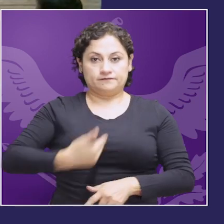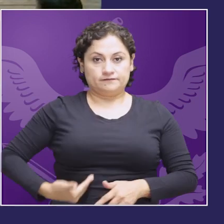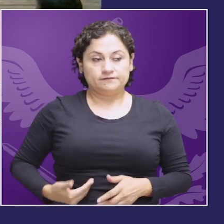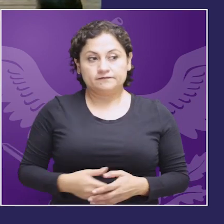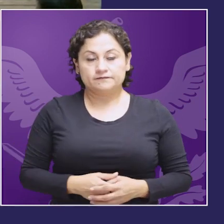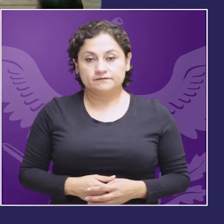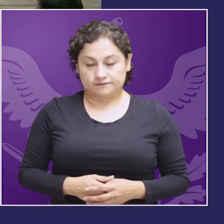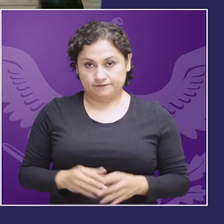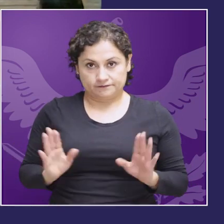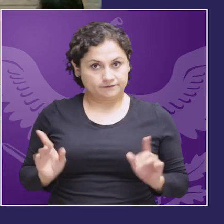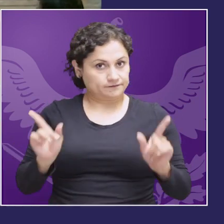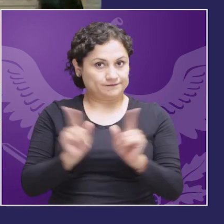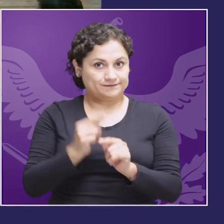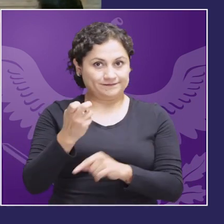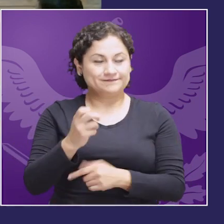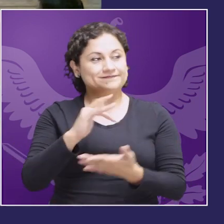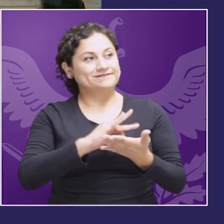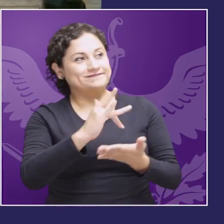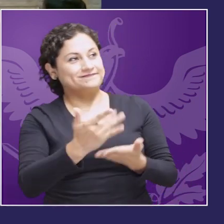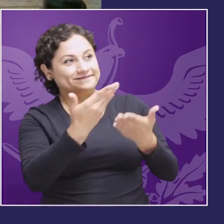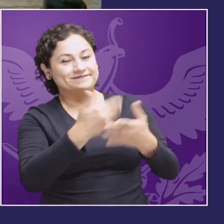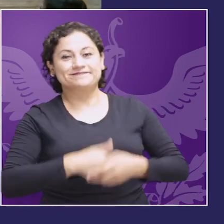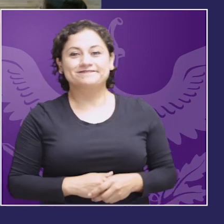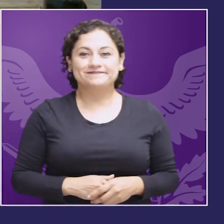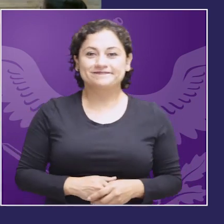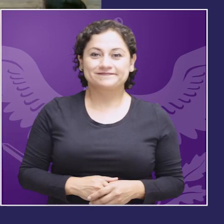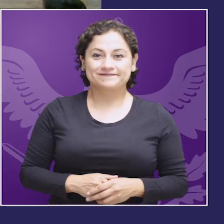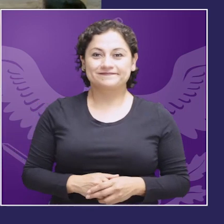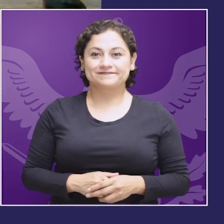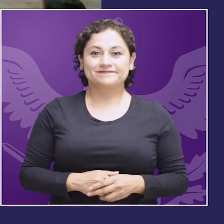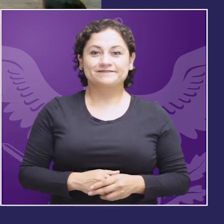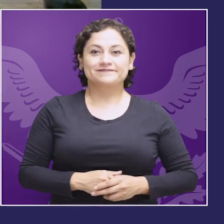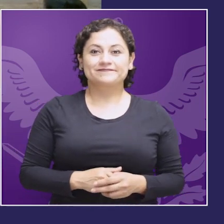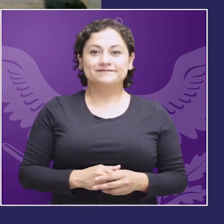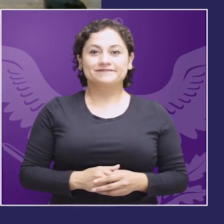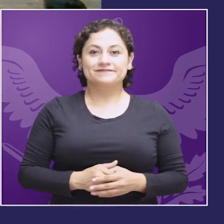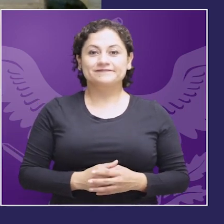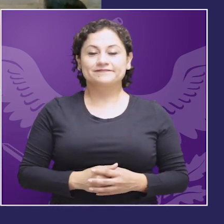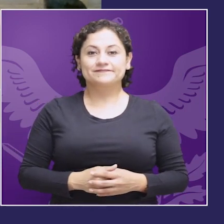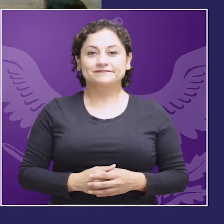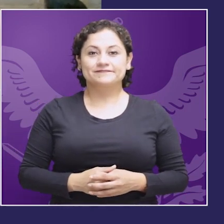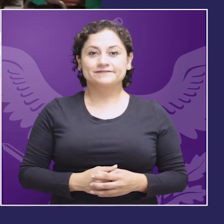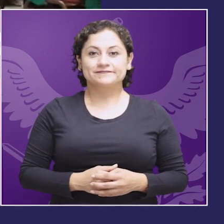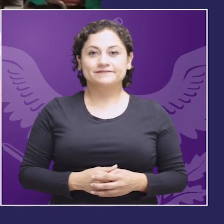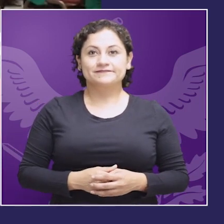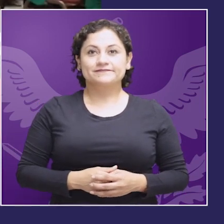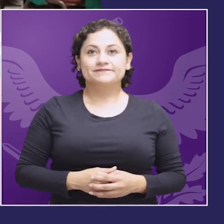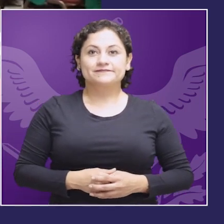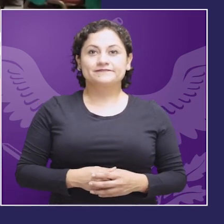de coordinar la comisión permanente. Eso creo que es lo único que puedo decir. Muy bien, muchísimas gracias.